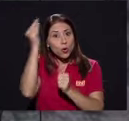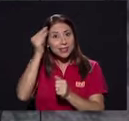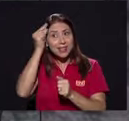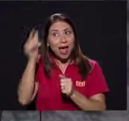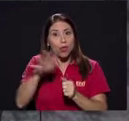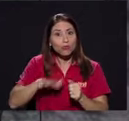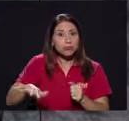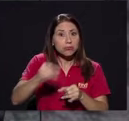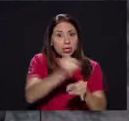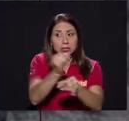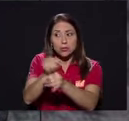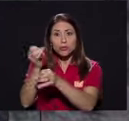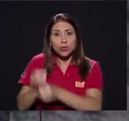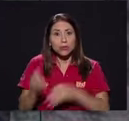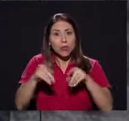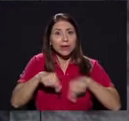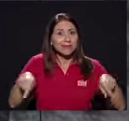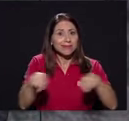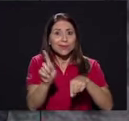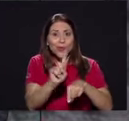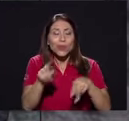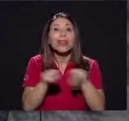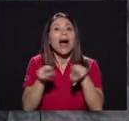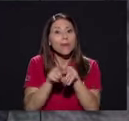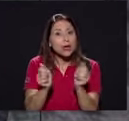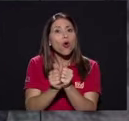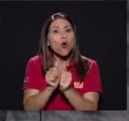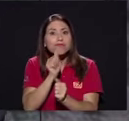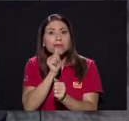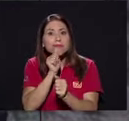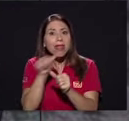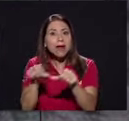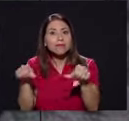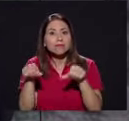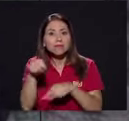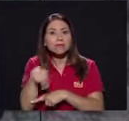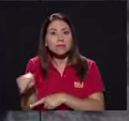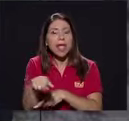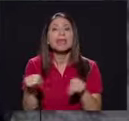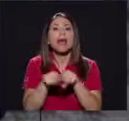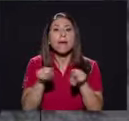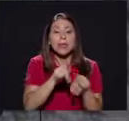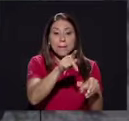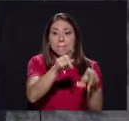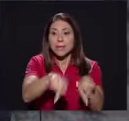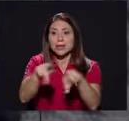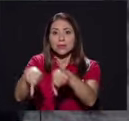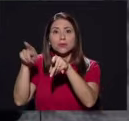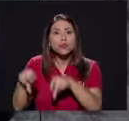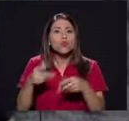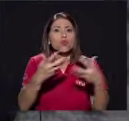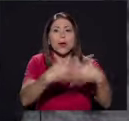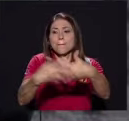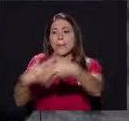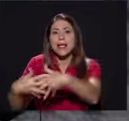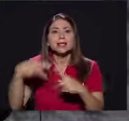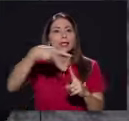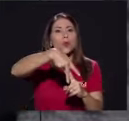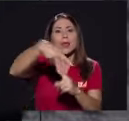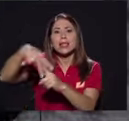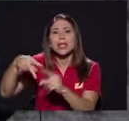Estado, con los funcionarios del Estado, sino también con el área privada, en la participación también de la ciudadanía, de las empresas,